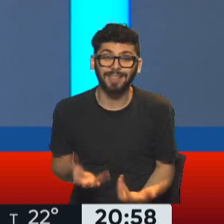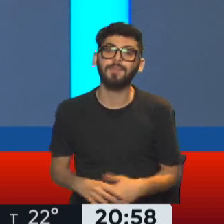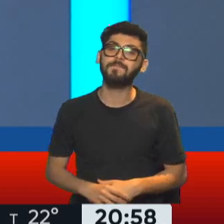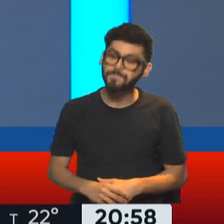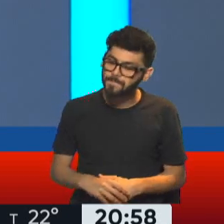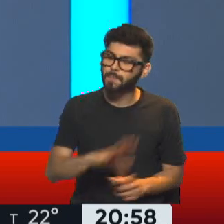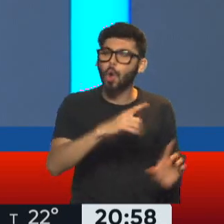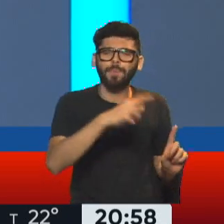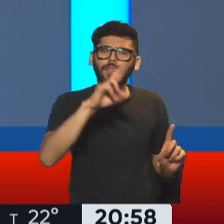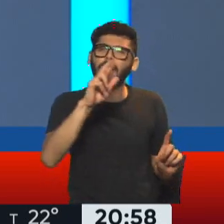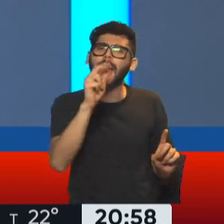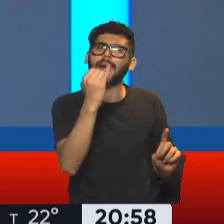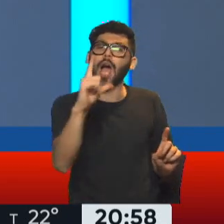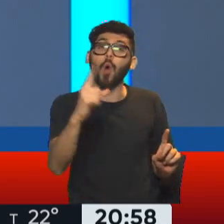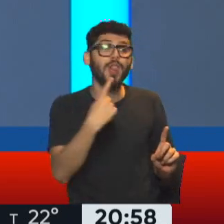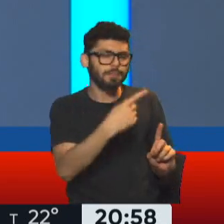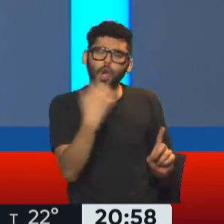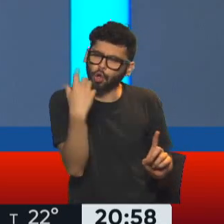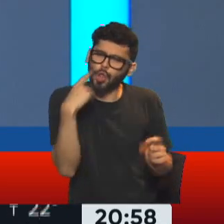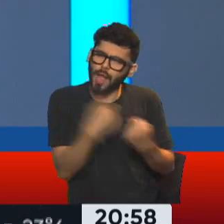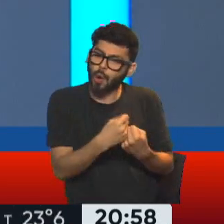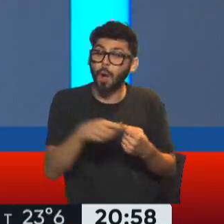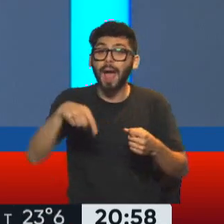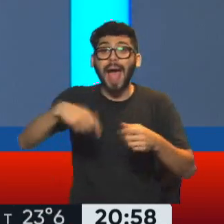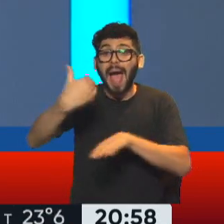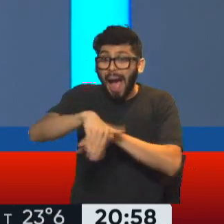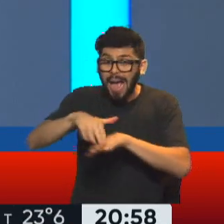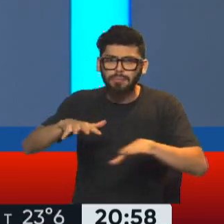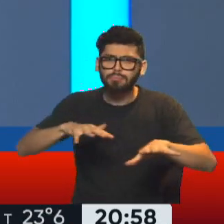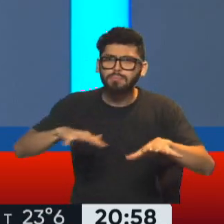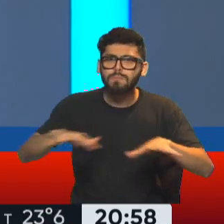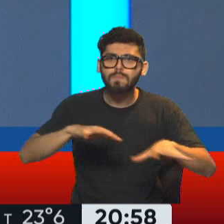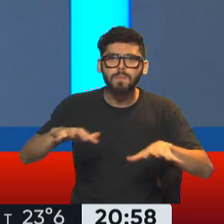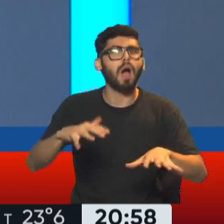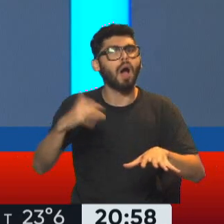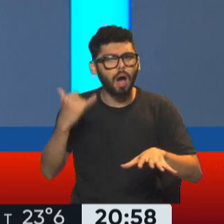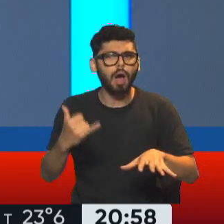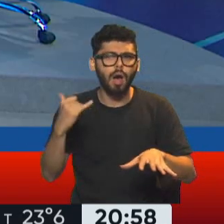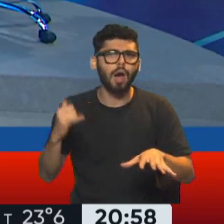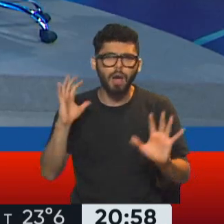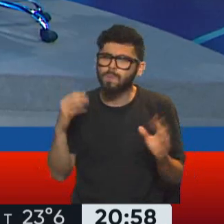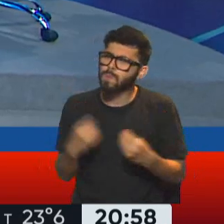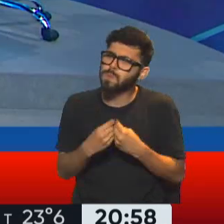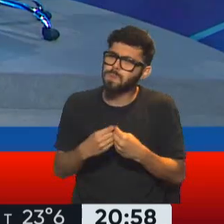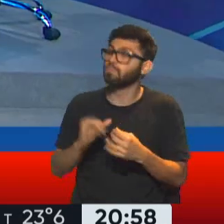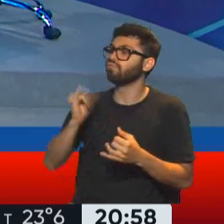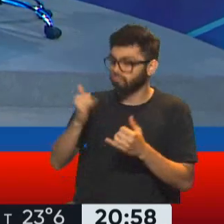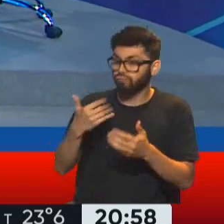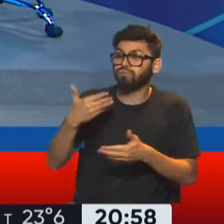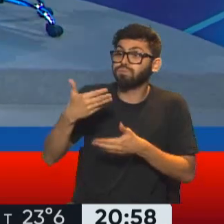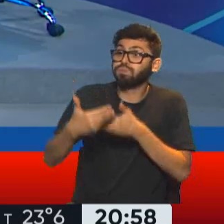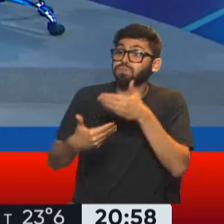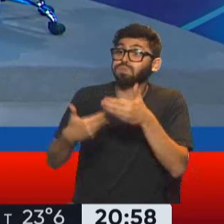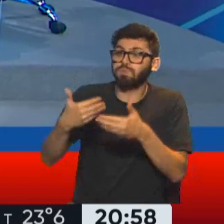muchísimo movimiento en la calle en este momento. Esto es cierto, hay mucho movimiento. Hay una reactivación. Hay una reactivación que se